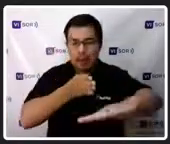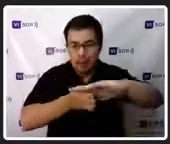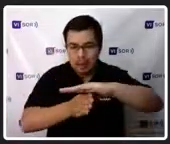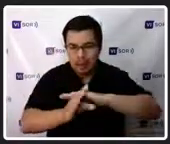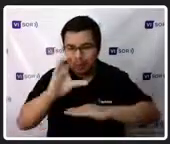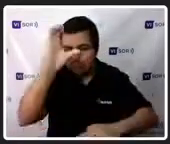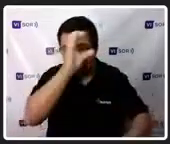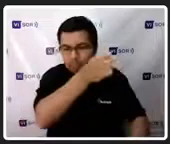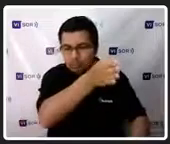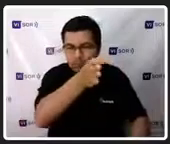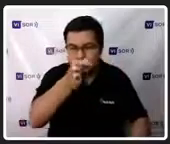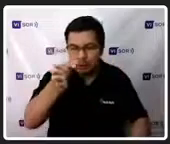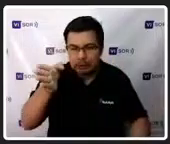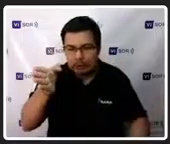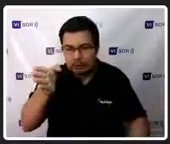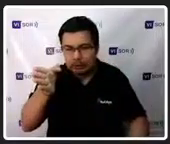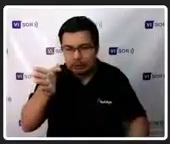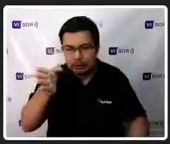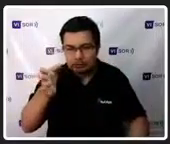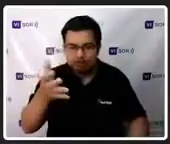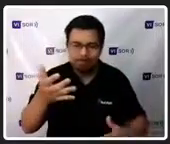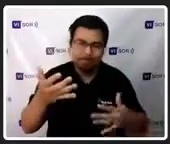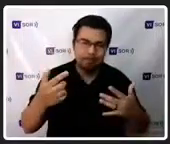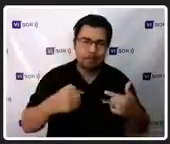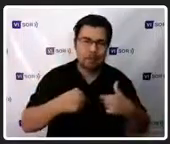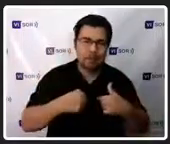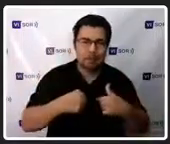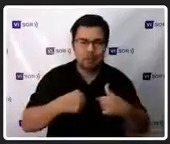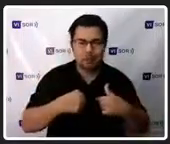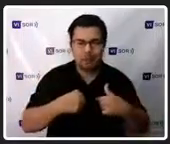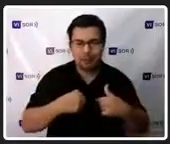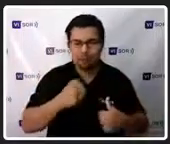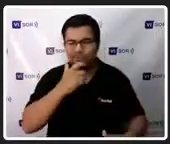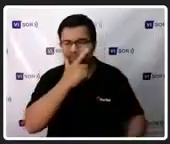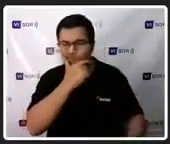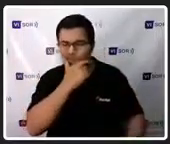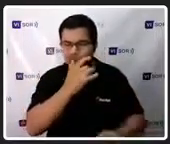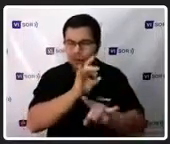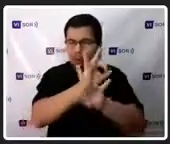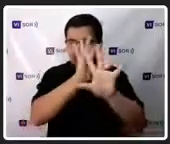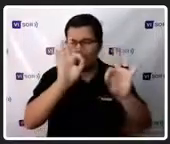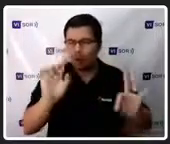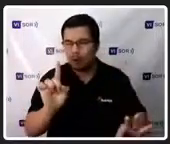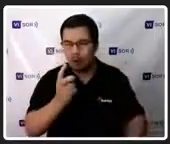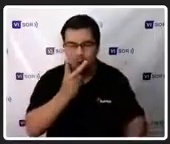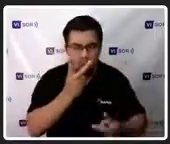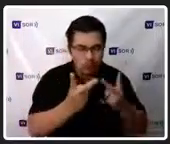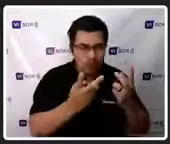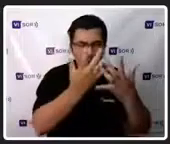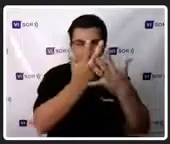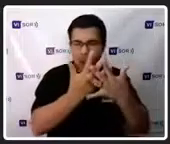igual. Y veía la malla, estaba viendo en hartos lugares, yo creo que a todos nos, bueno, cuando estamos saliendo de cuarto medio y todo, tenemos esa como